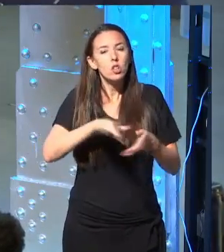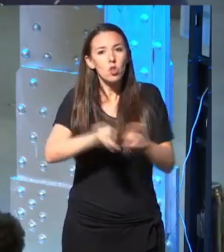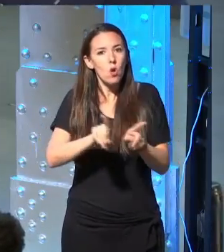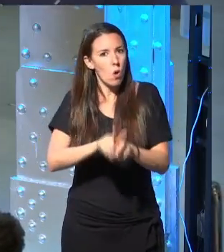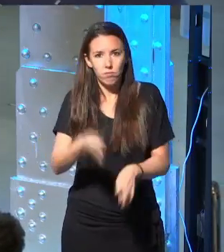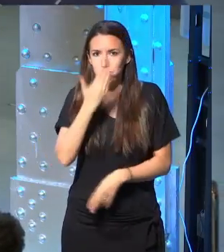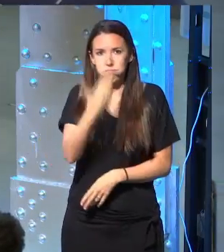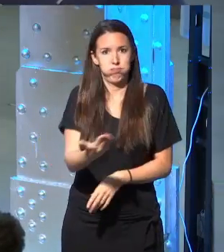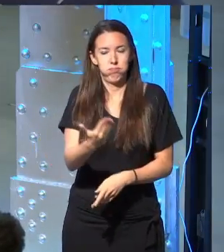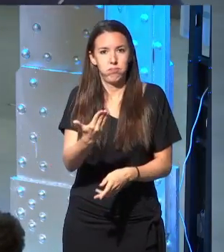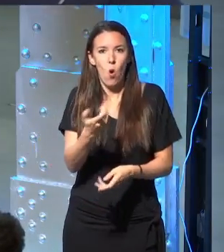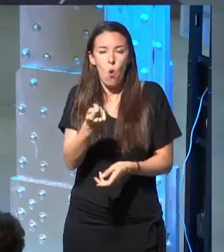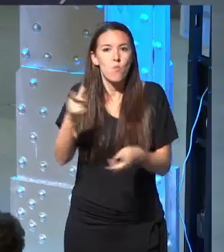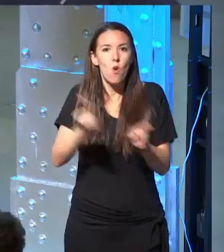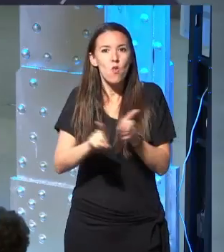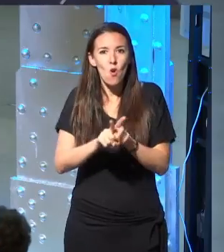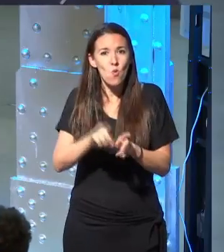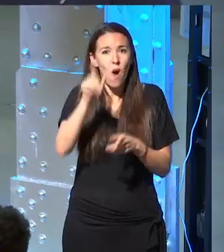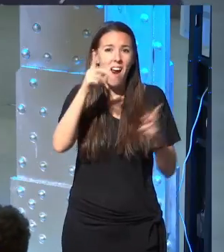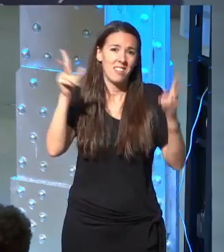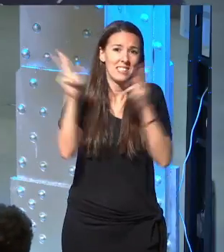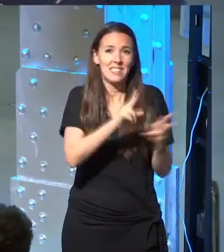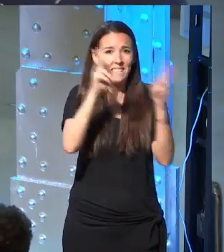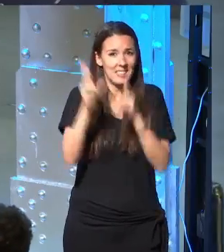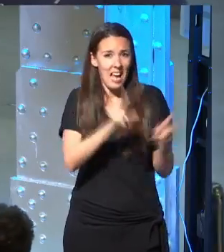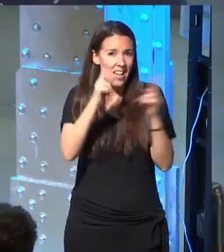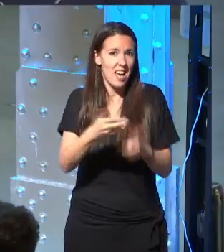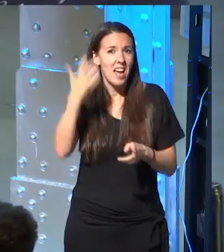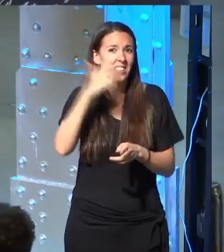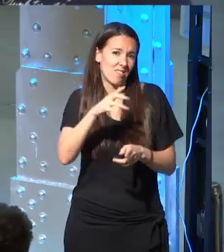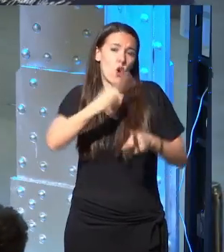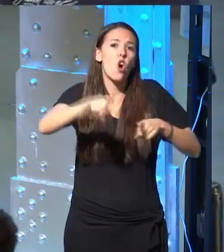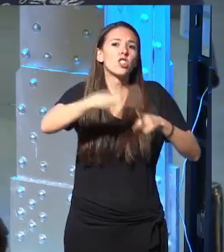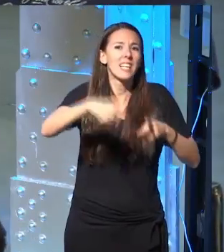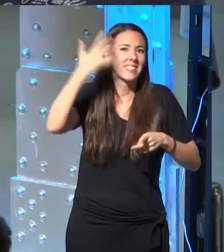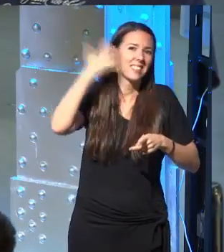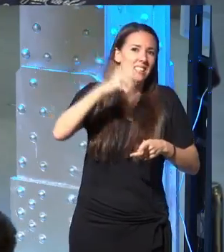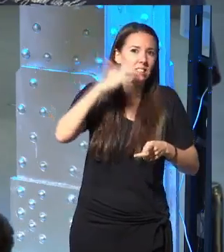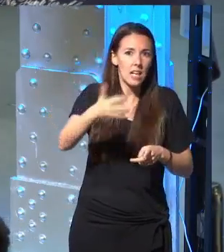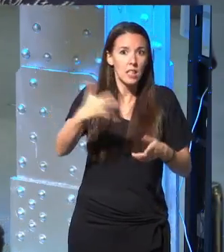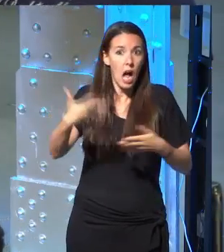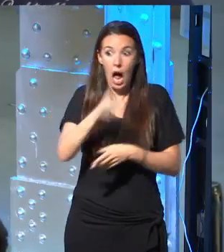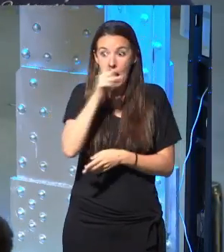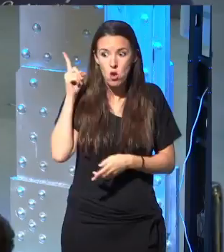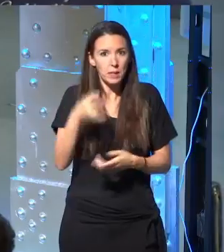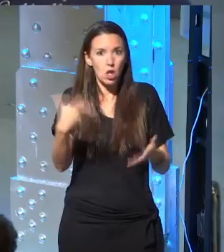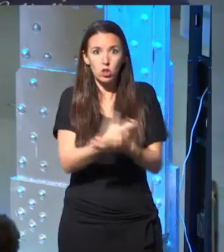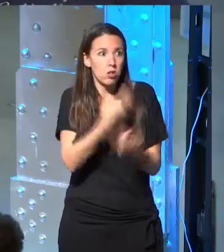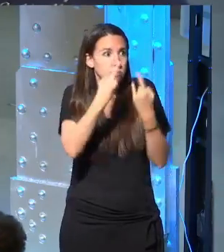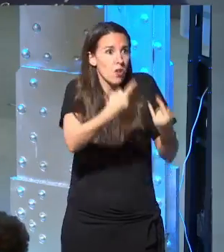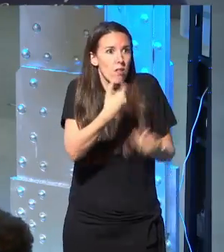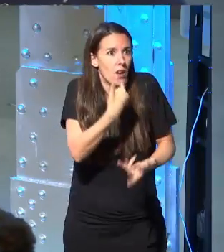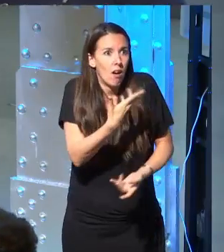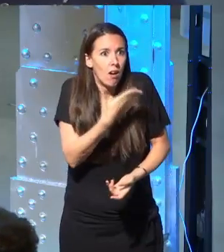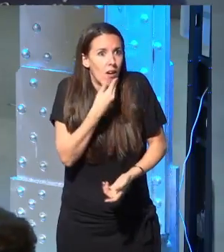súper honesto, ¿no? Un poco como cuando Stranger Things el año pasado de repente nos enganchó a todos, que decíamos, es un pastiche tan bonito,